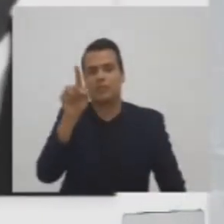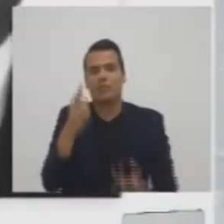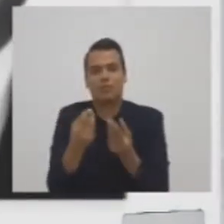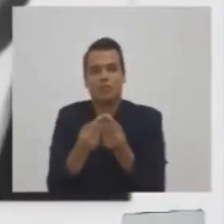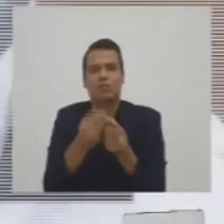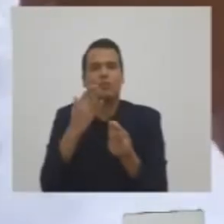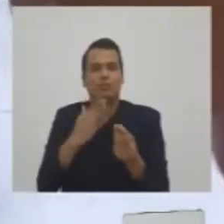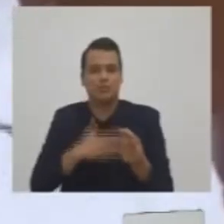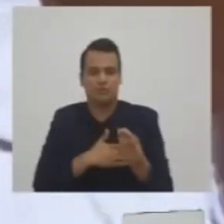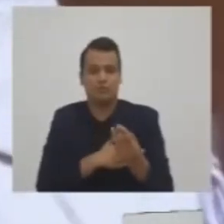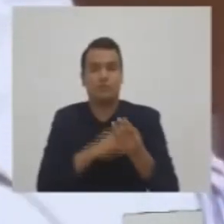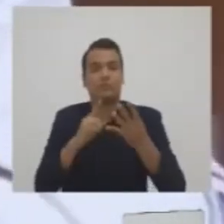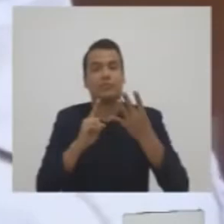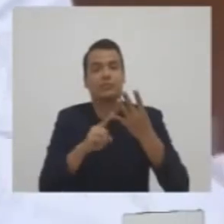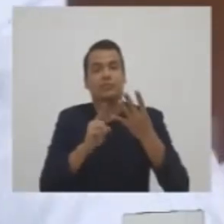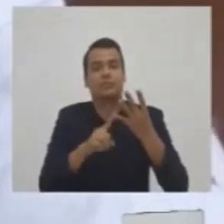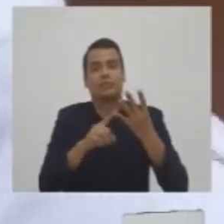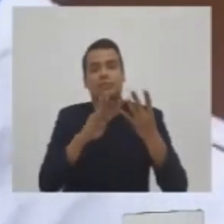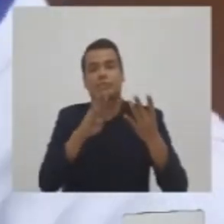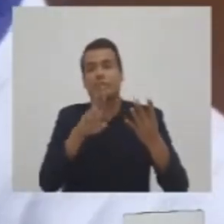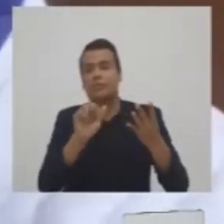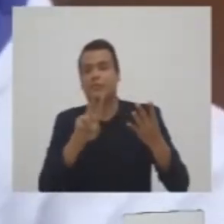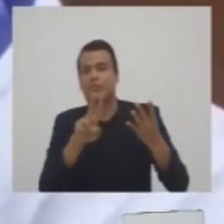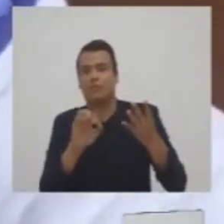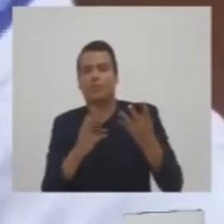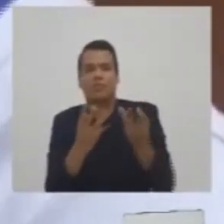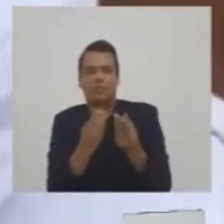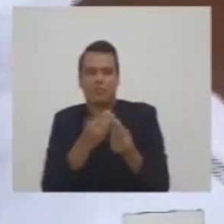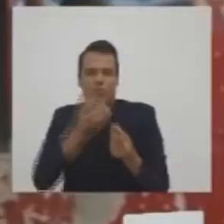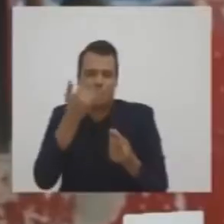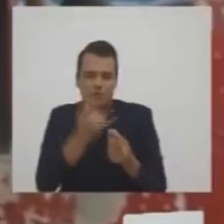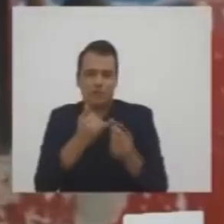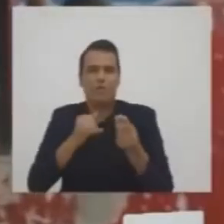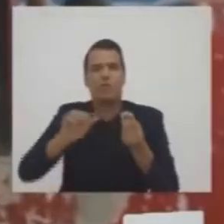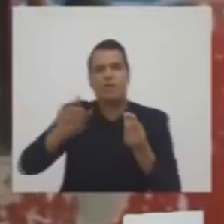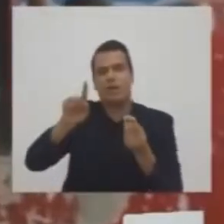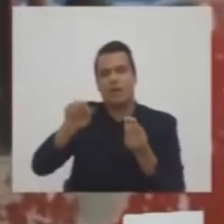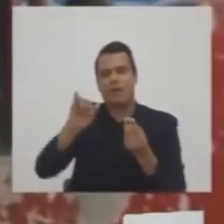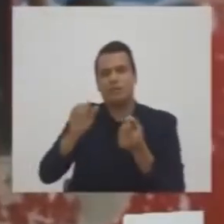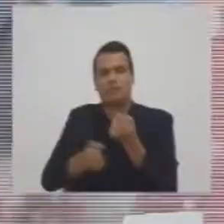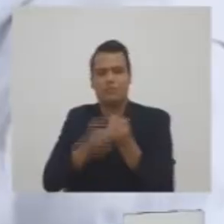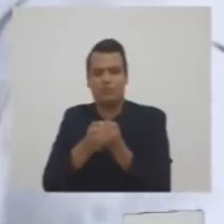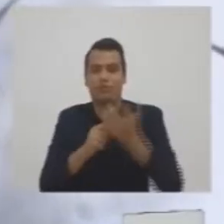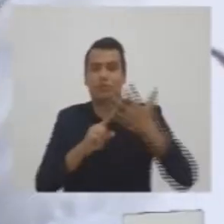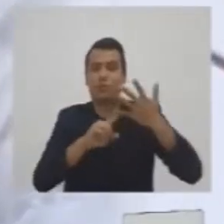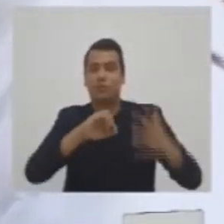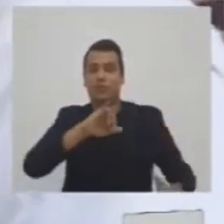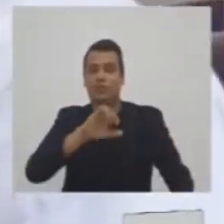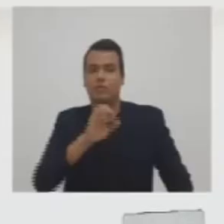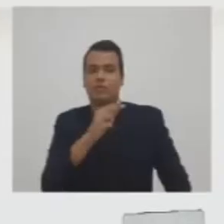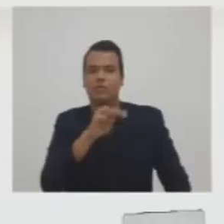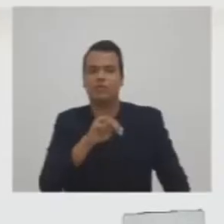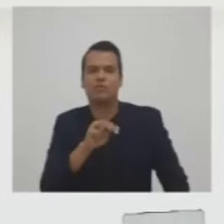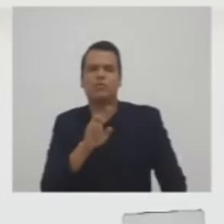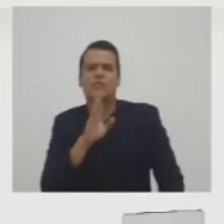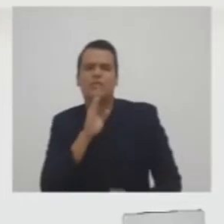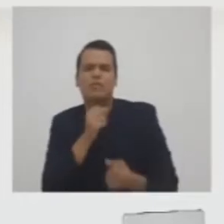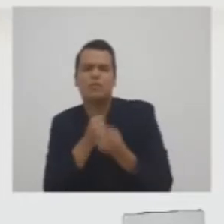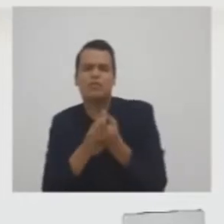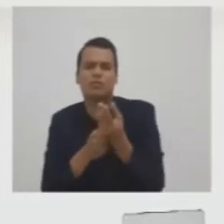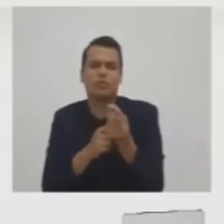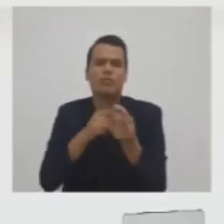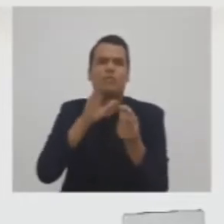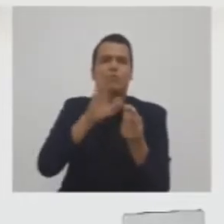Democrático Alternativo. Damir Bravo, con el aval del Partido Conservador y la Alianza Social Independiente ASI. Y John Alexander